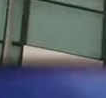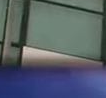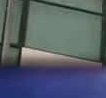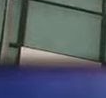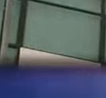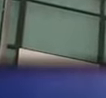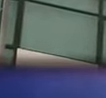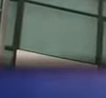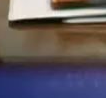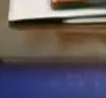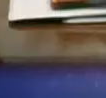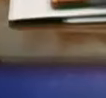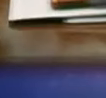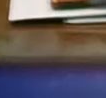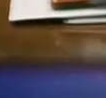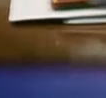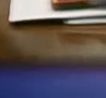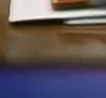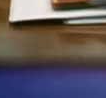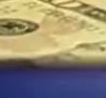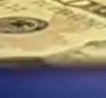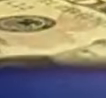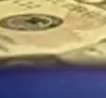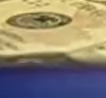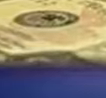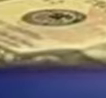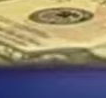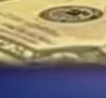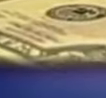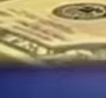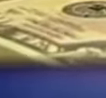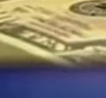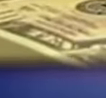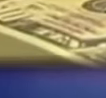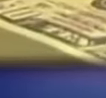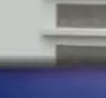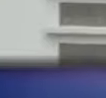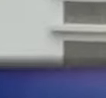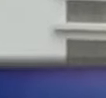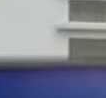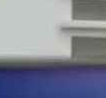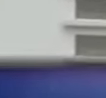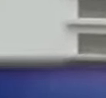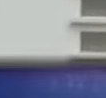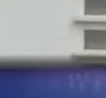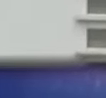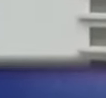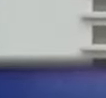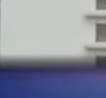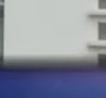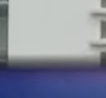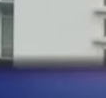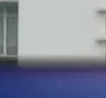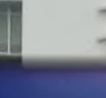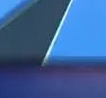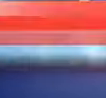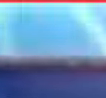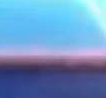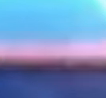Informe de la Contraloría ratifica que el Estado sí tiene una deuda de 2.500 millones de dólares con el Instituto Ecuatoriano de Seguridad Social.